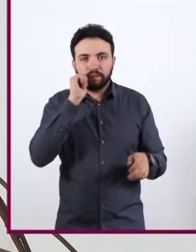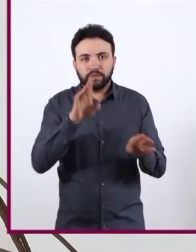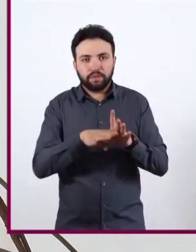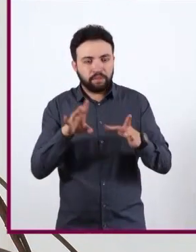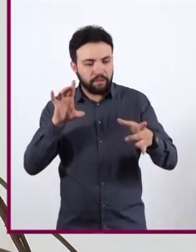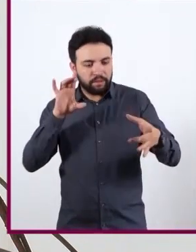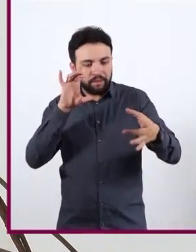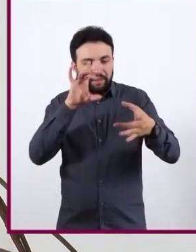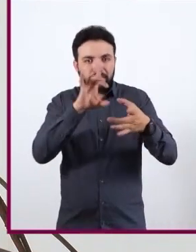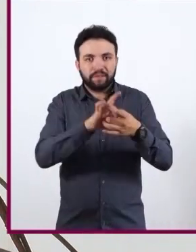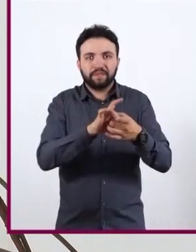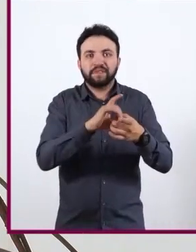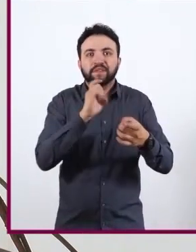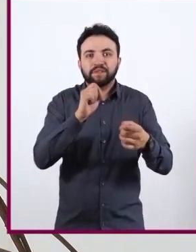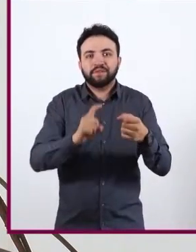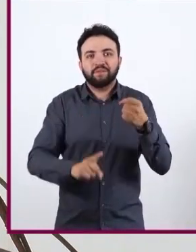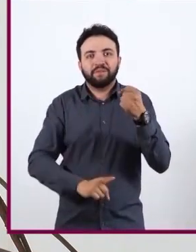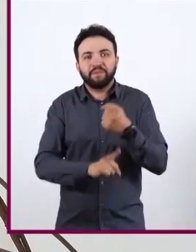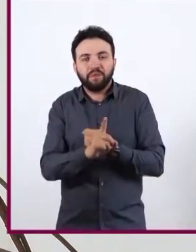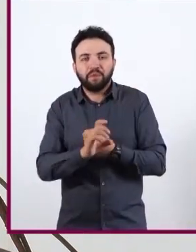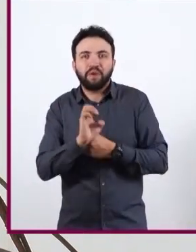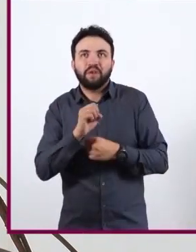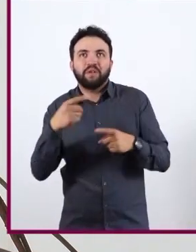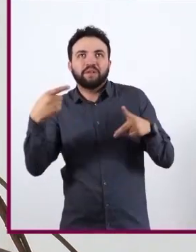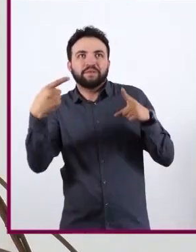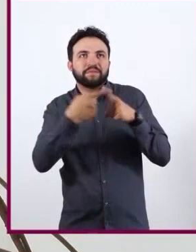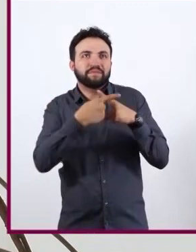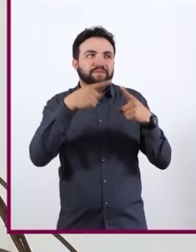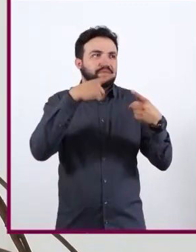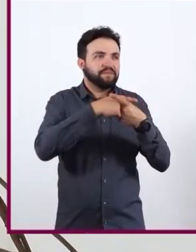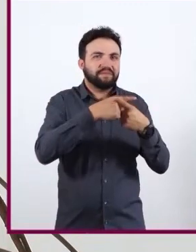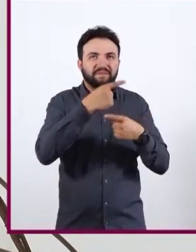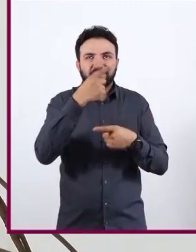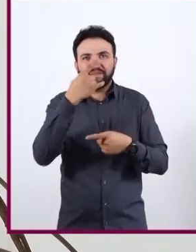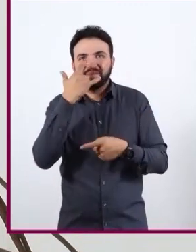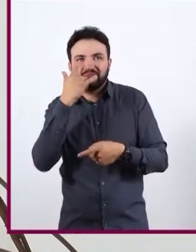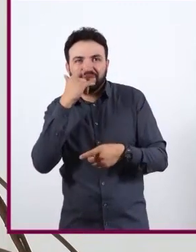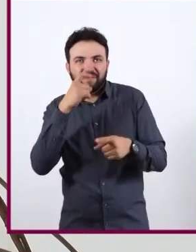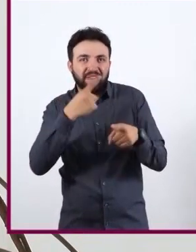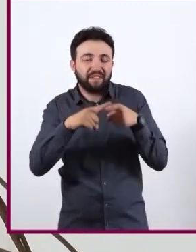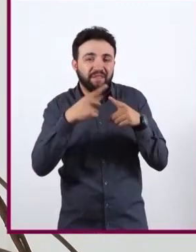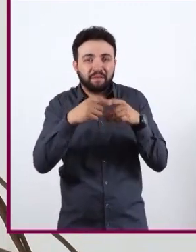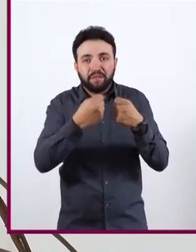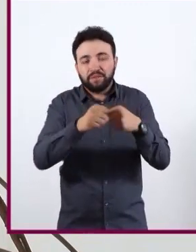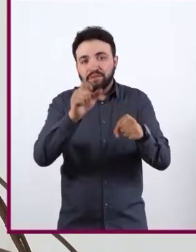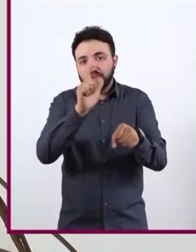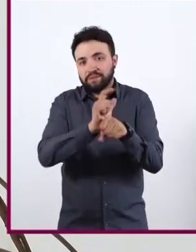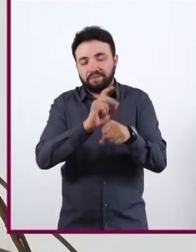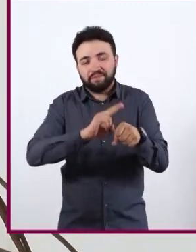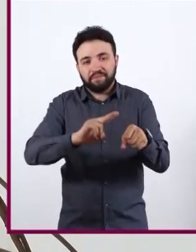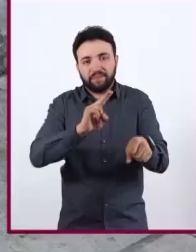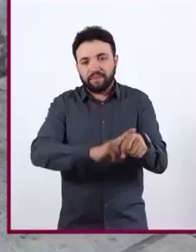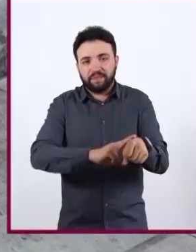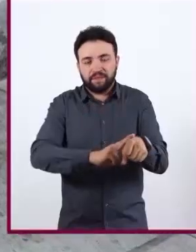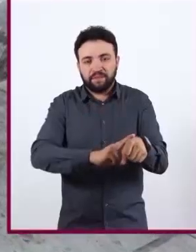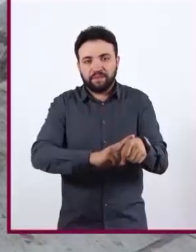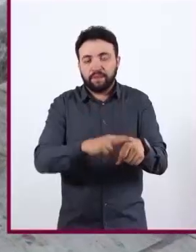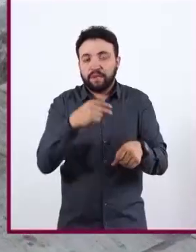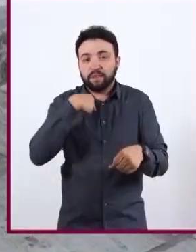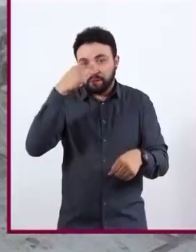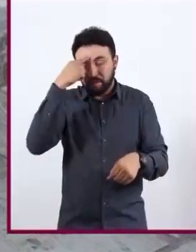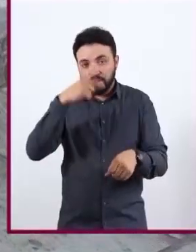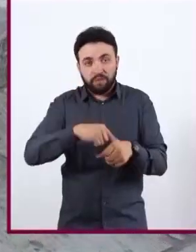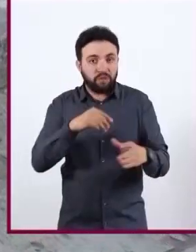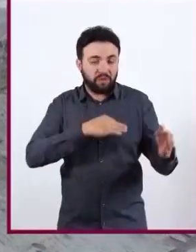los problemas o las contradicciones, ¿no? Que existen en la sociedad. De alguna manera yo creo que todo